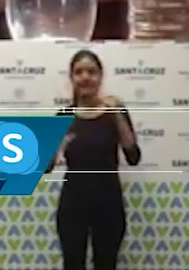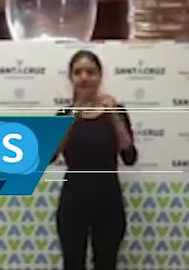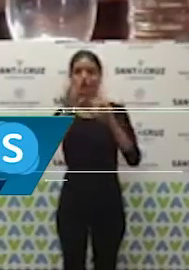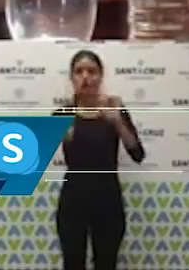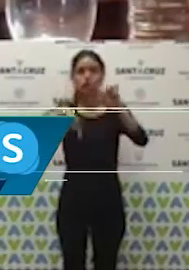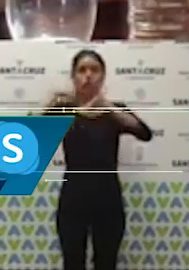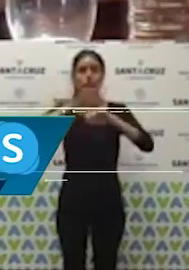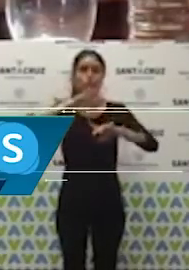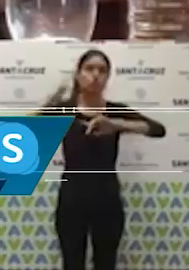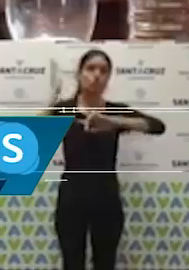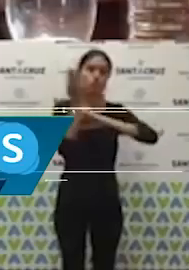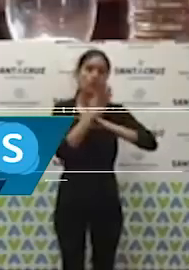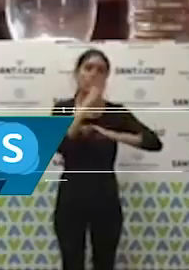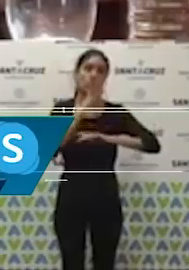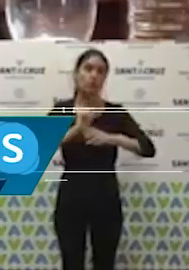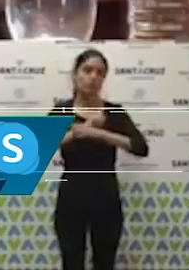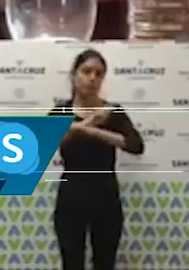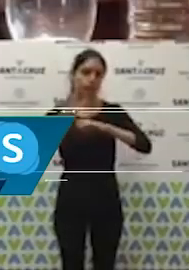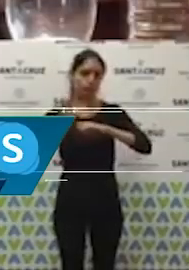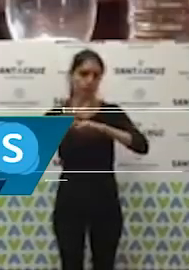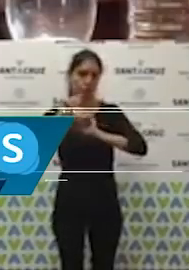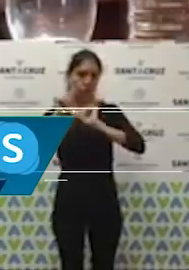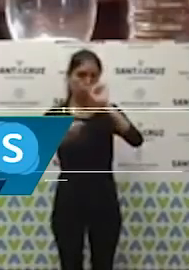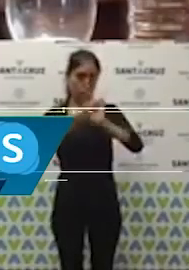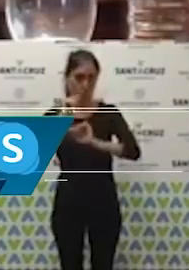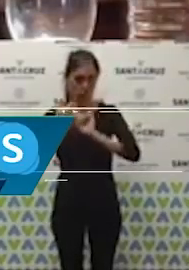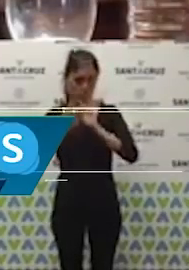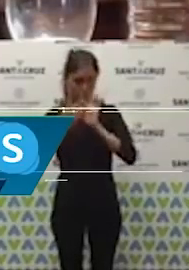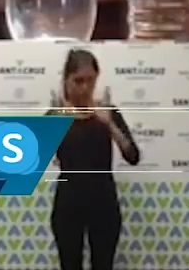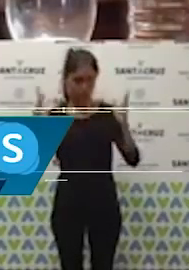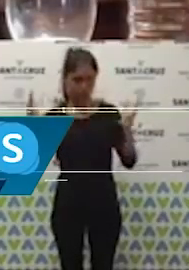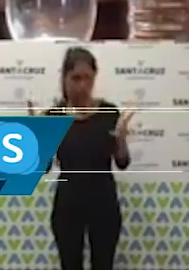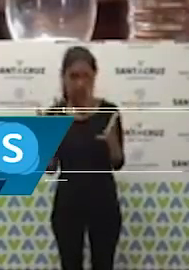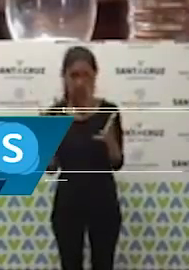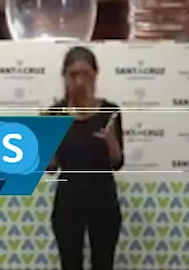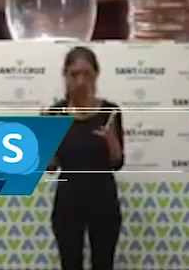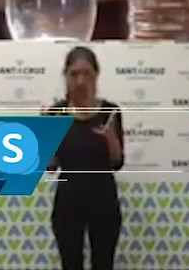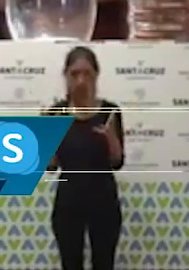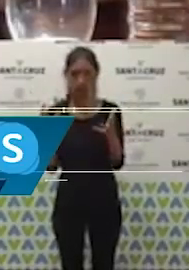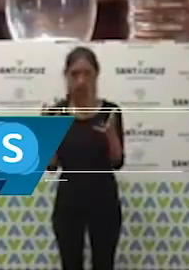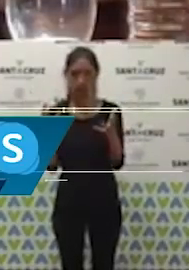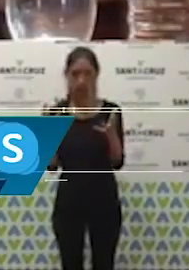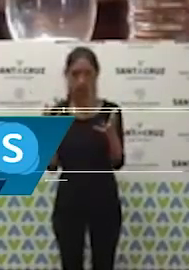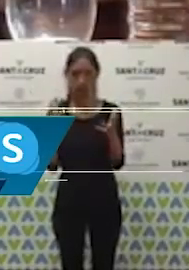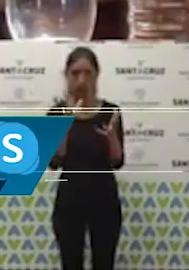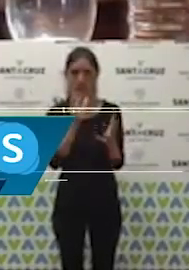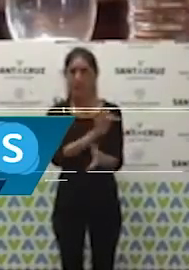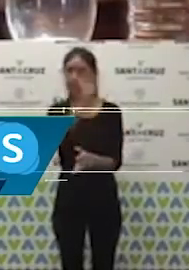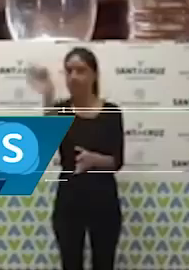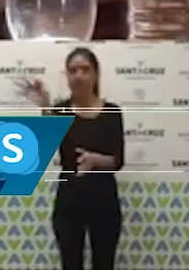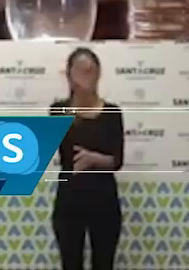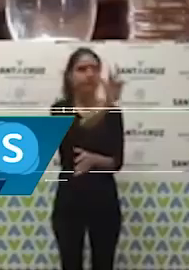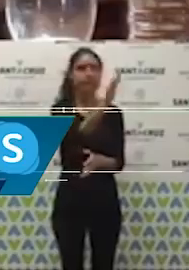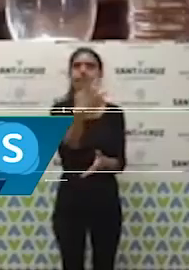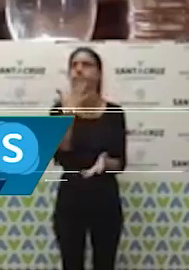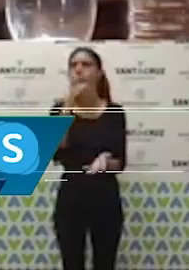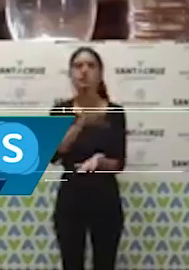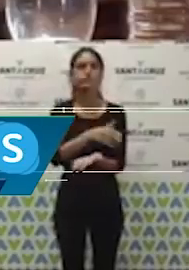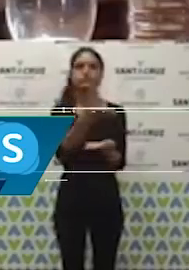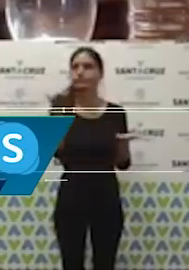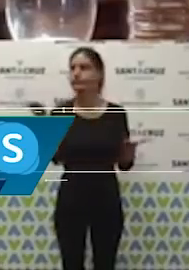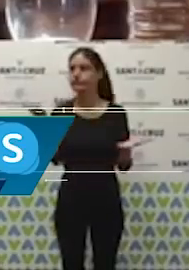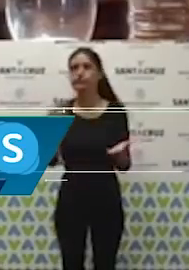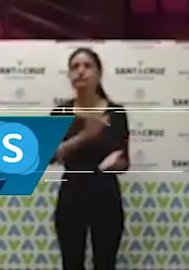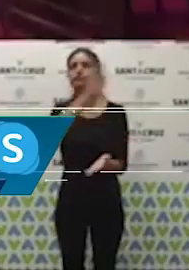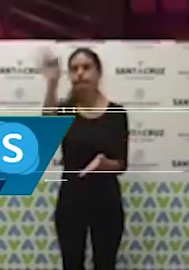de este concejal al alcalde. Pero esto ¿por qué se produce? Se produce por unas filtraciones. El cese, por ejemplo, del concejal de urbanismo